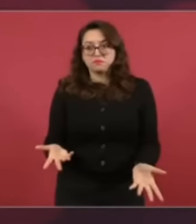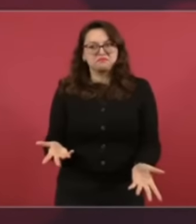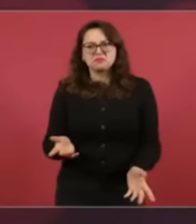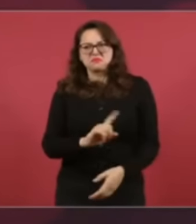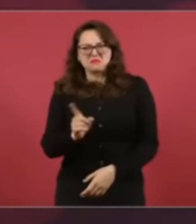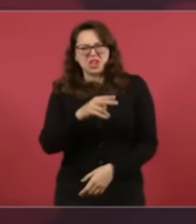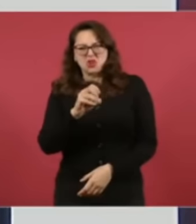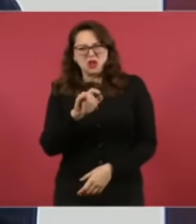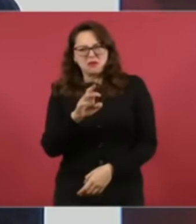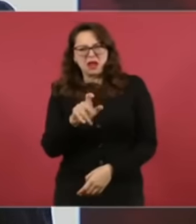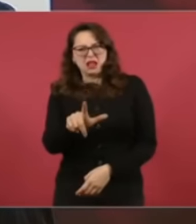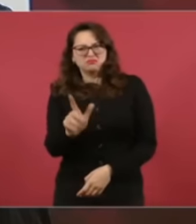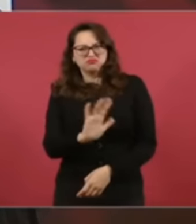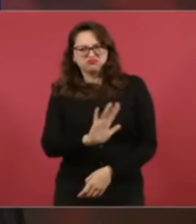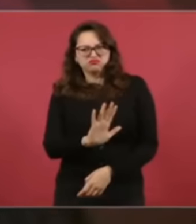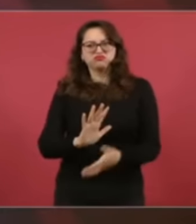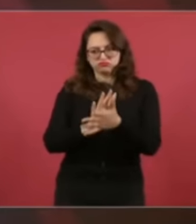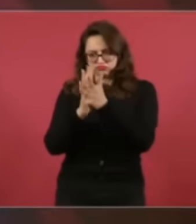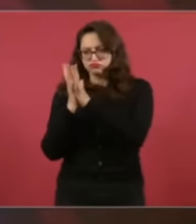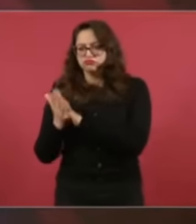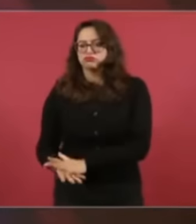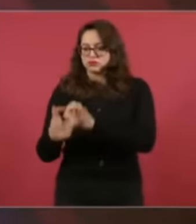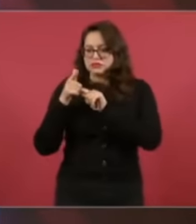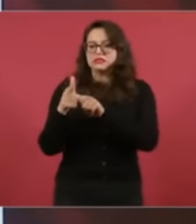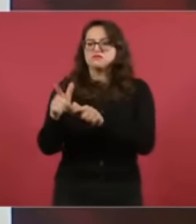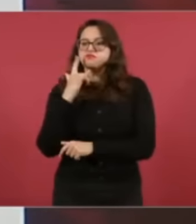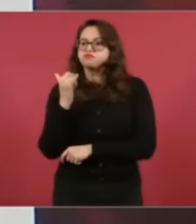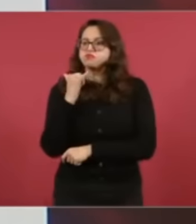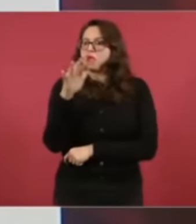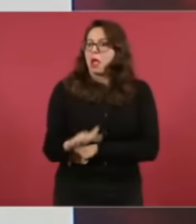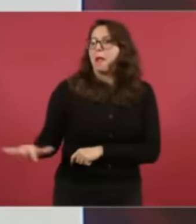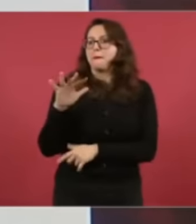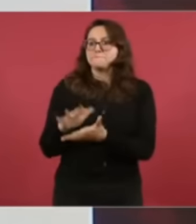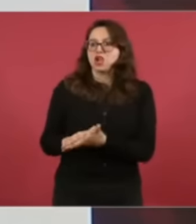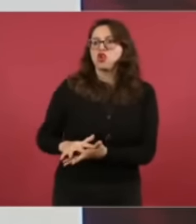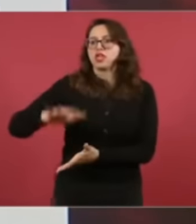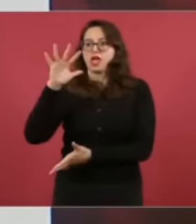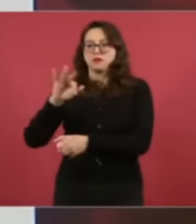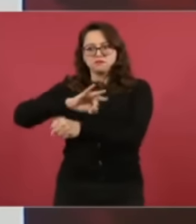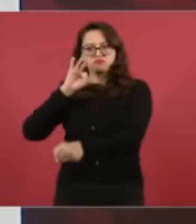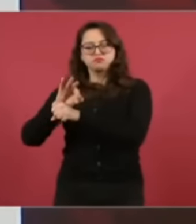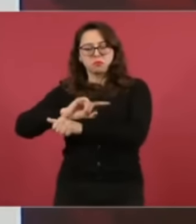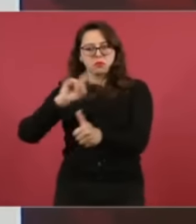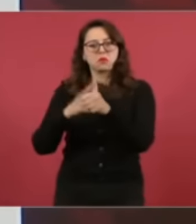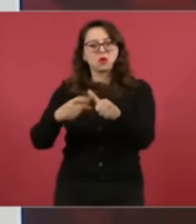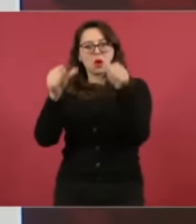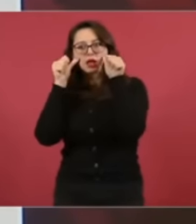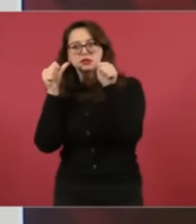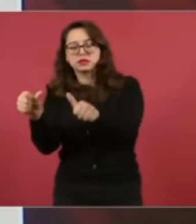continúe la transformación para que el interés general, el interés público, se ponga por delante